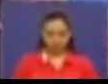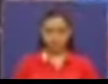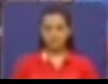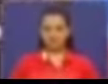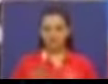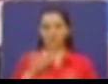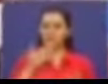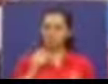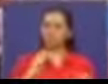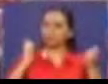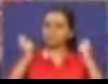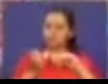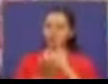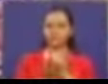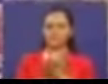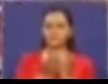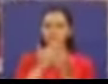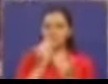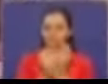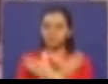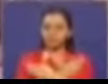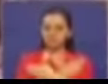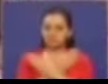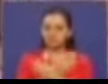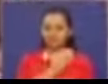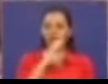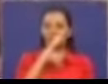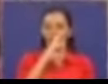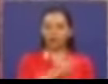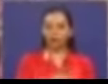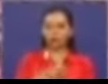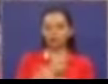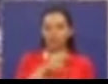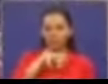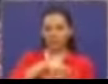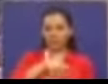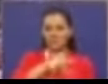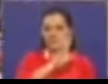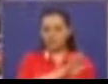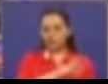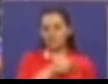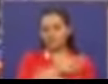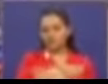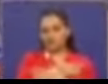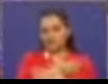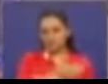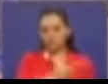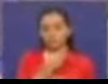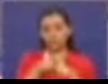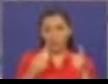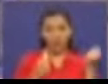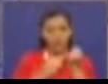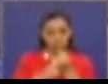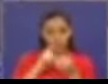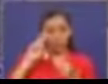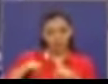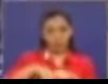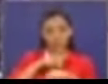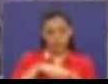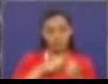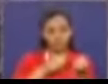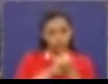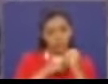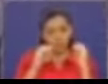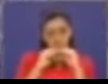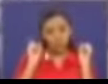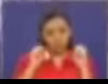muchísimo los servicios. Felicitaciones al Consejo Provincial que financió esa obra y también todo nuestro apoyo para seguir mejorando la infraestructura